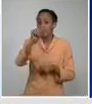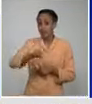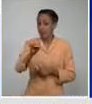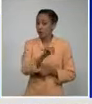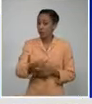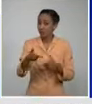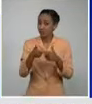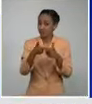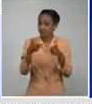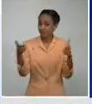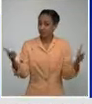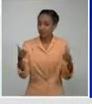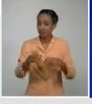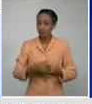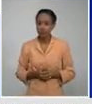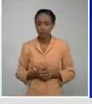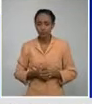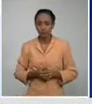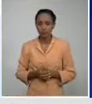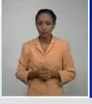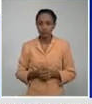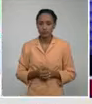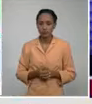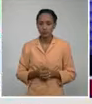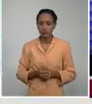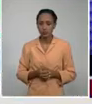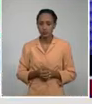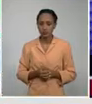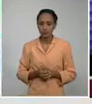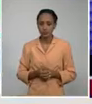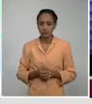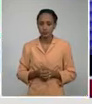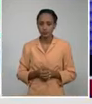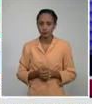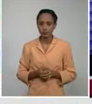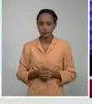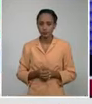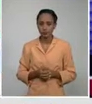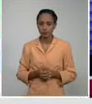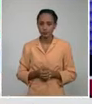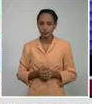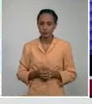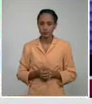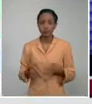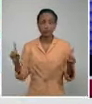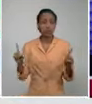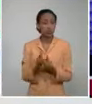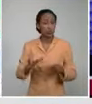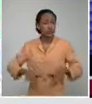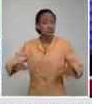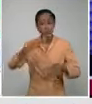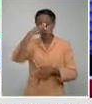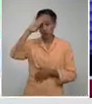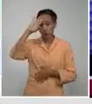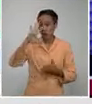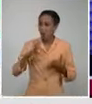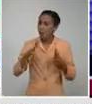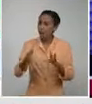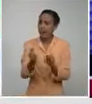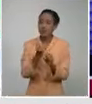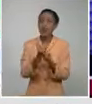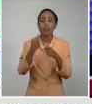promedió un número mayor. En resumen, situación de Cuba. Muy compleja, trabajar, a cumplir